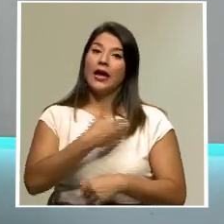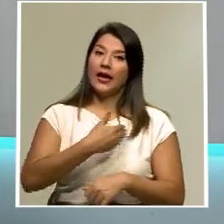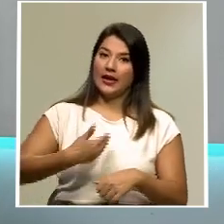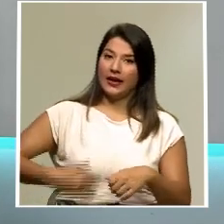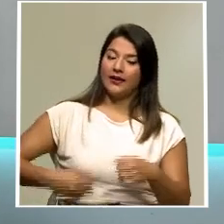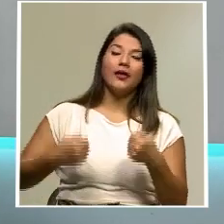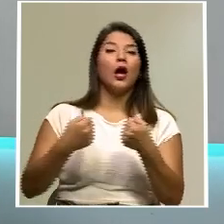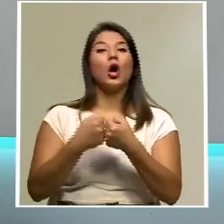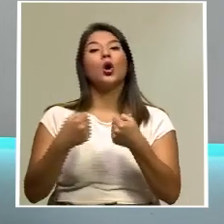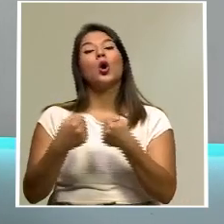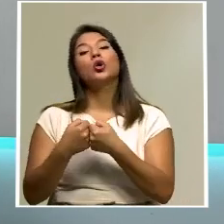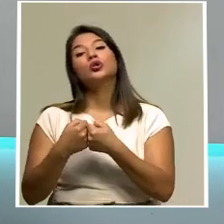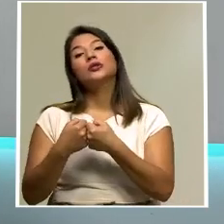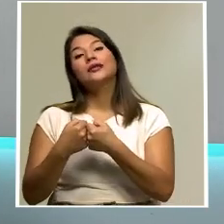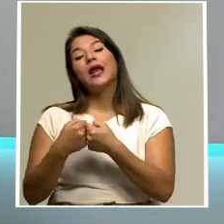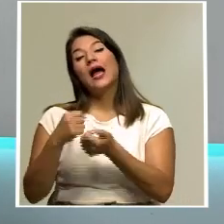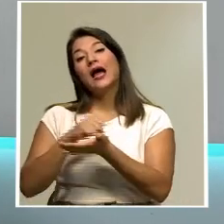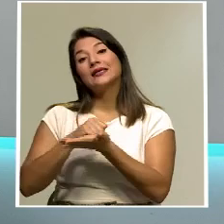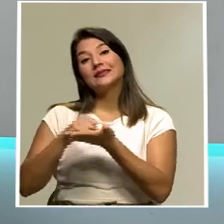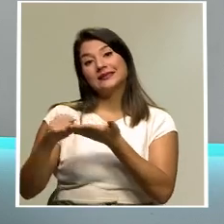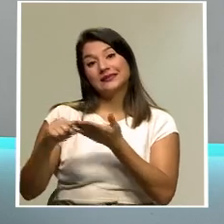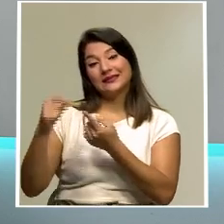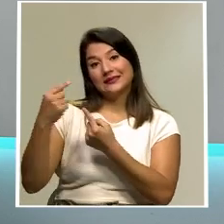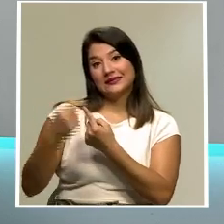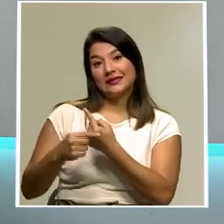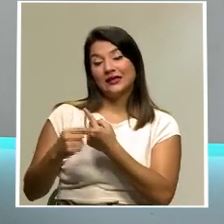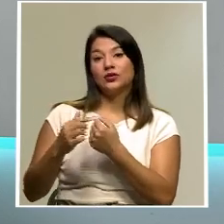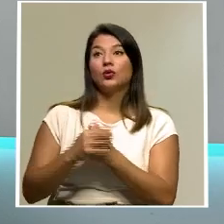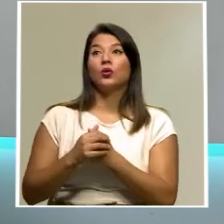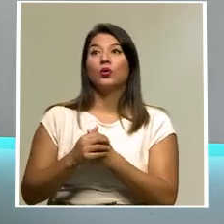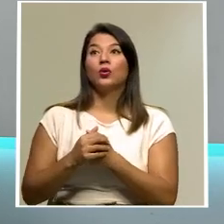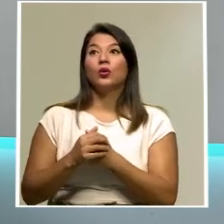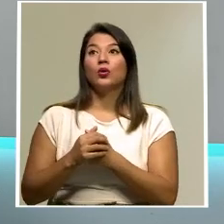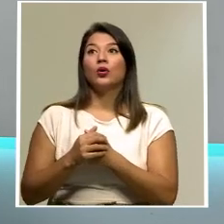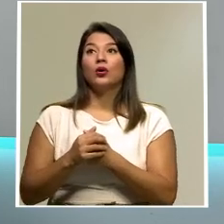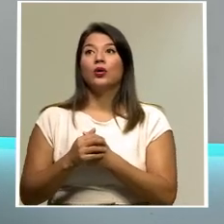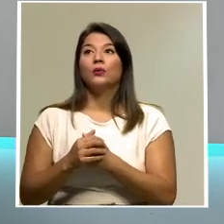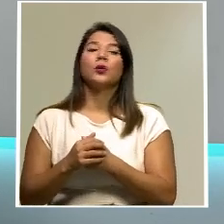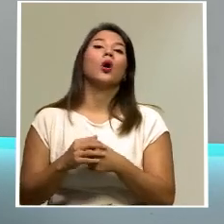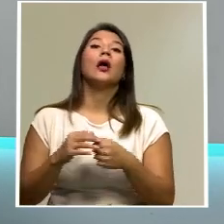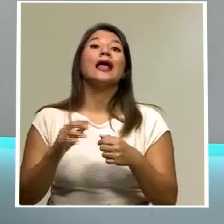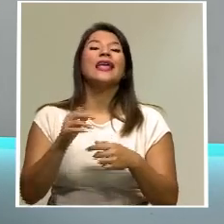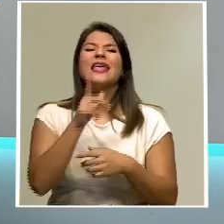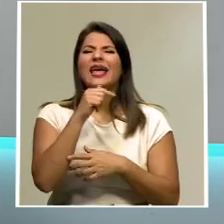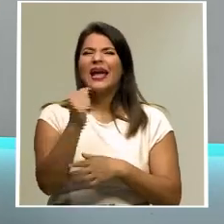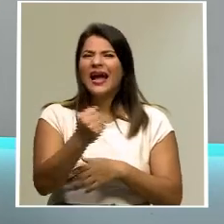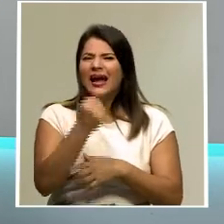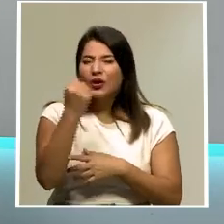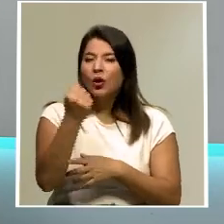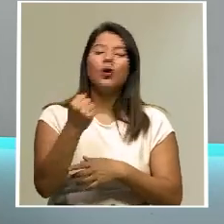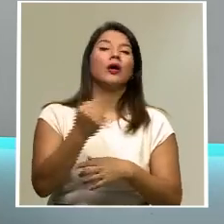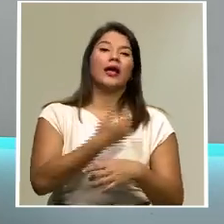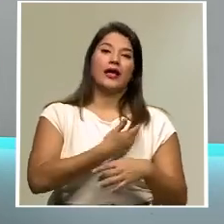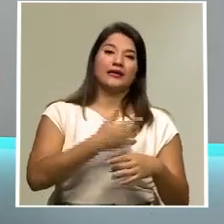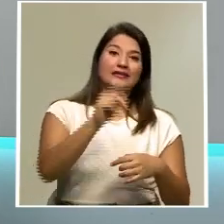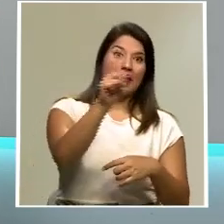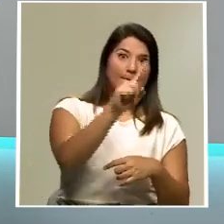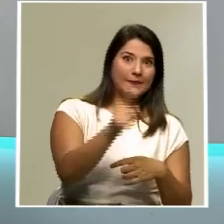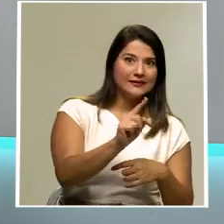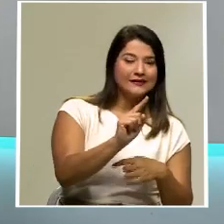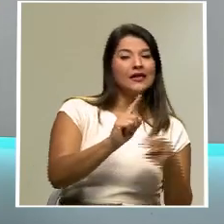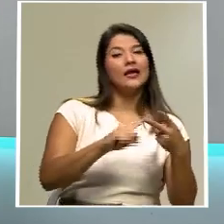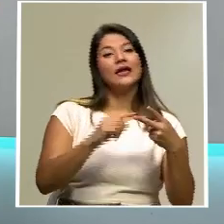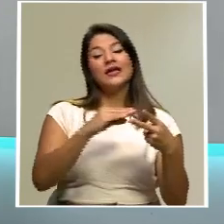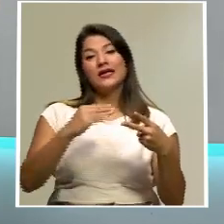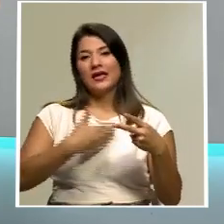Herediano y el equipo también de Saprissa dieron el primer golpe en estas semifinales, lo que menos esperaba, así que vamos a tener